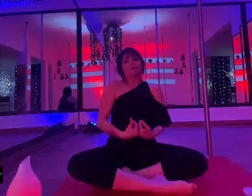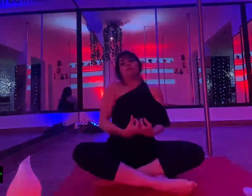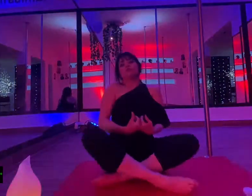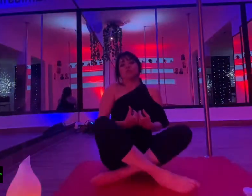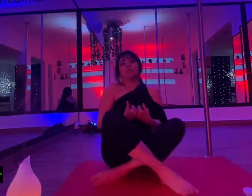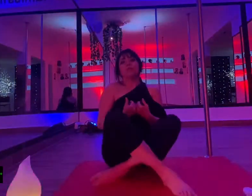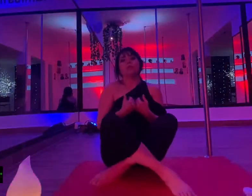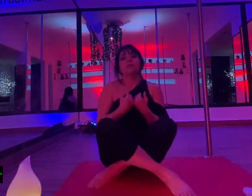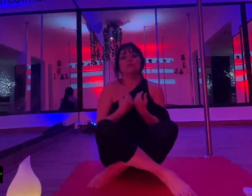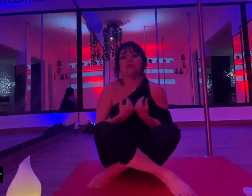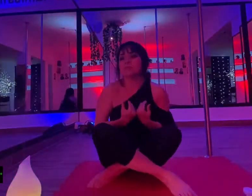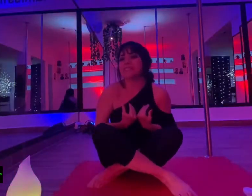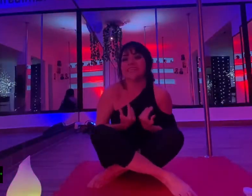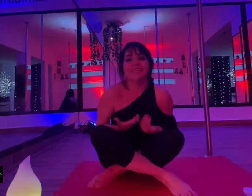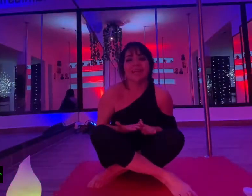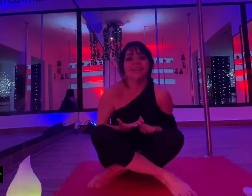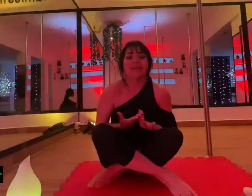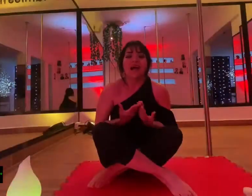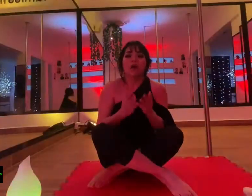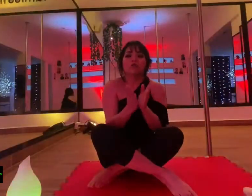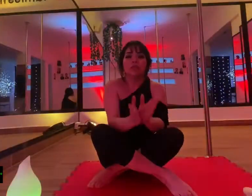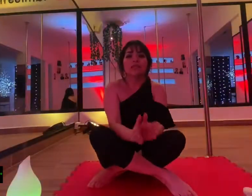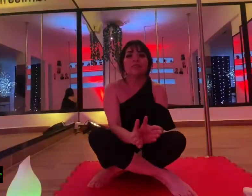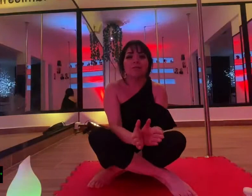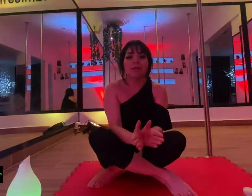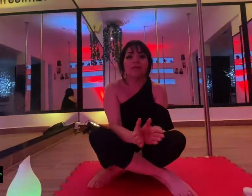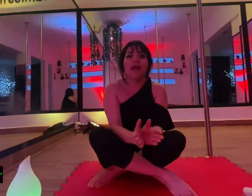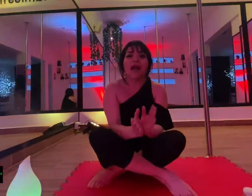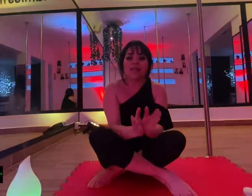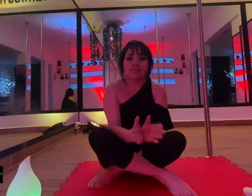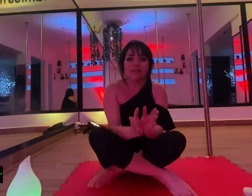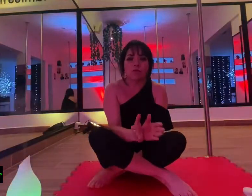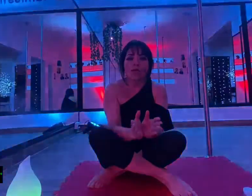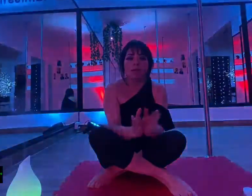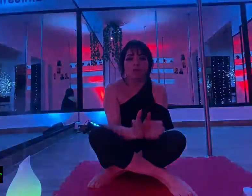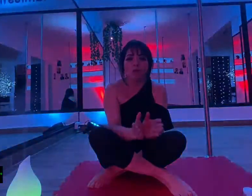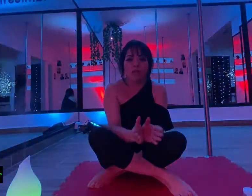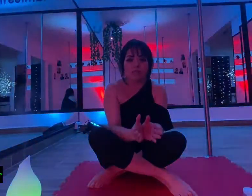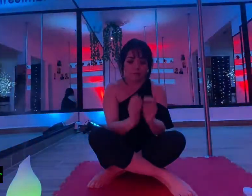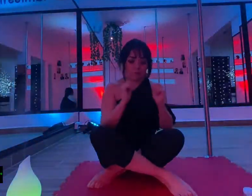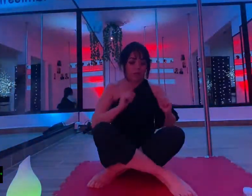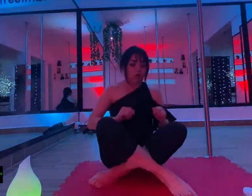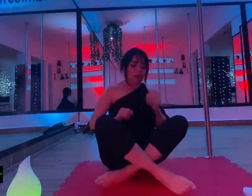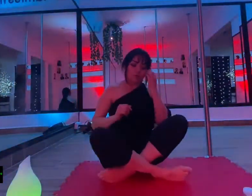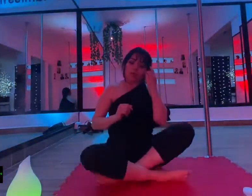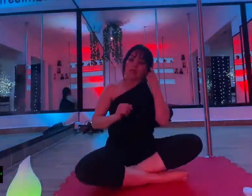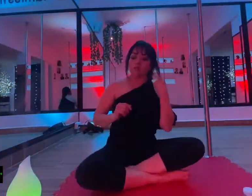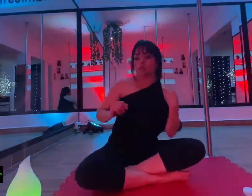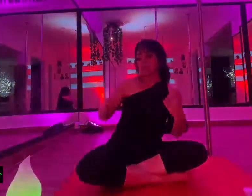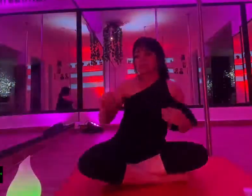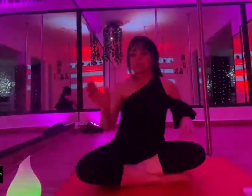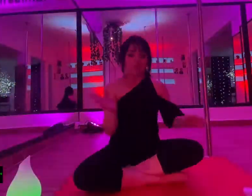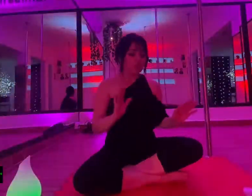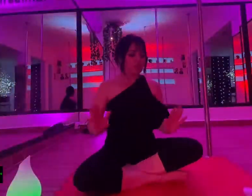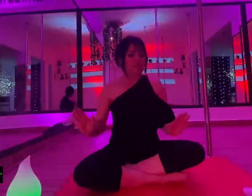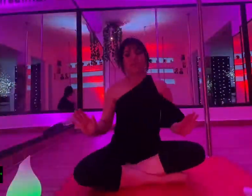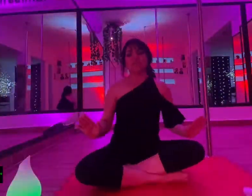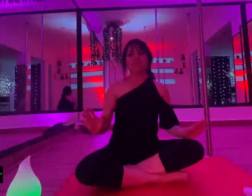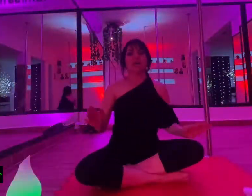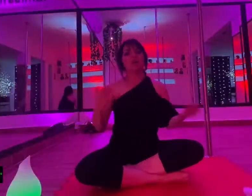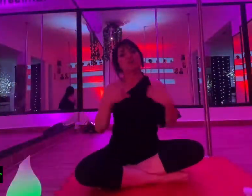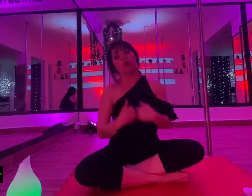soy yo cuando estoy sola, porque eso les va a enseñar a ustedes también hacerlo en su casa. Ok, entonces,